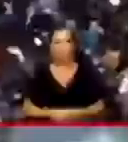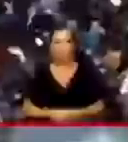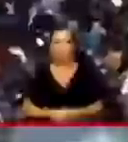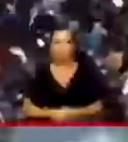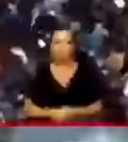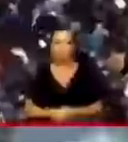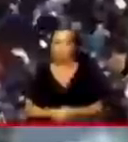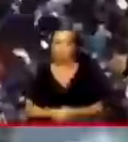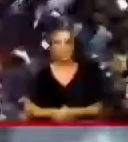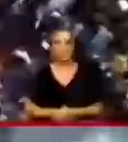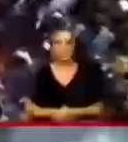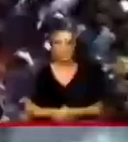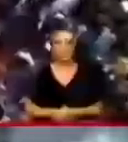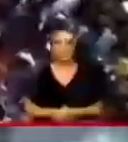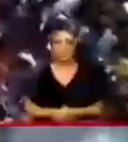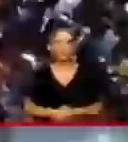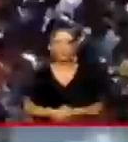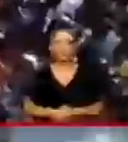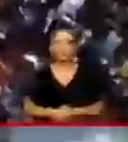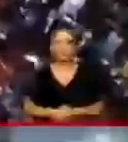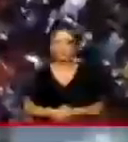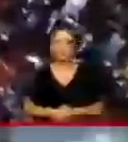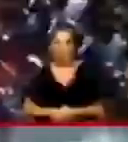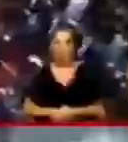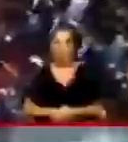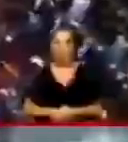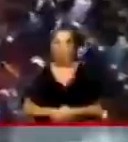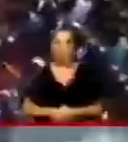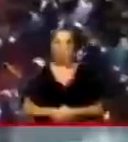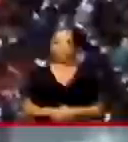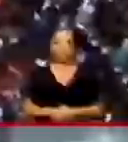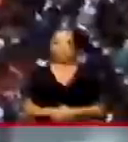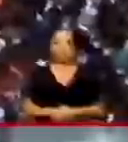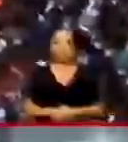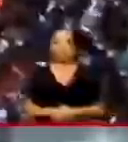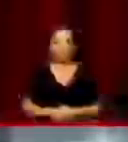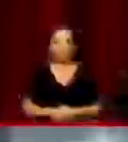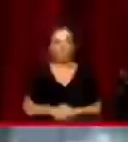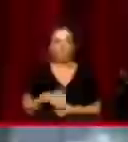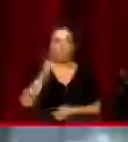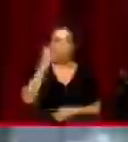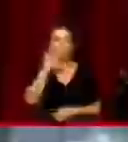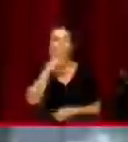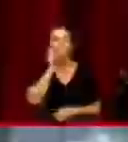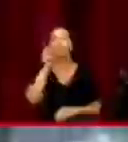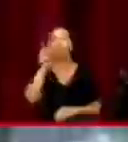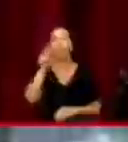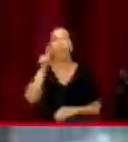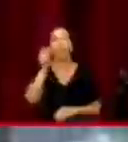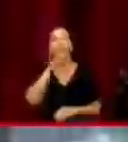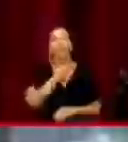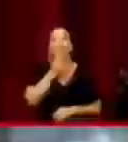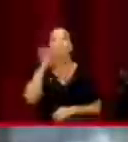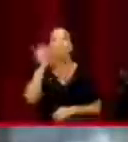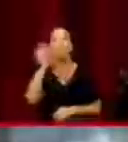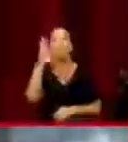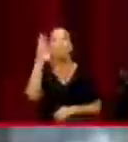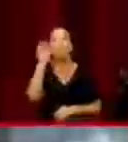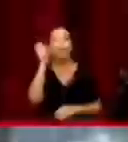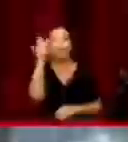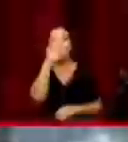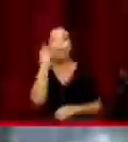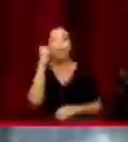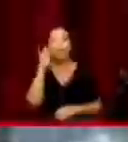que mandar negociadores, pero también tenés que tener un discurso para tu propia clientela electoral. Yo